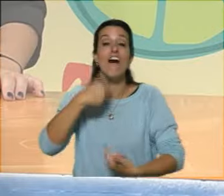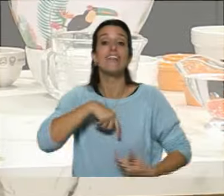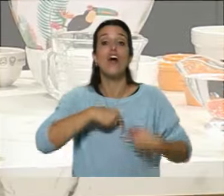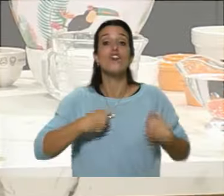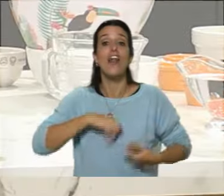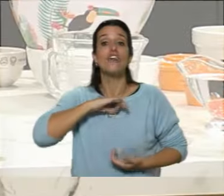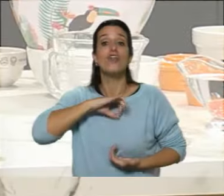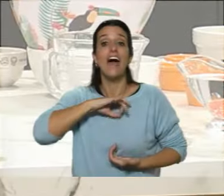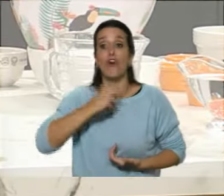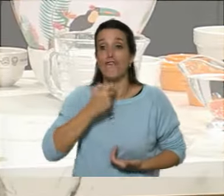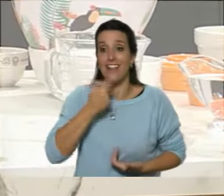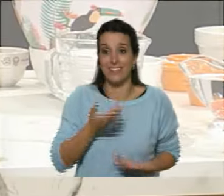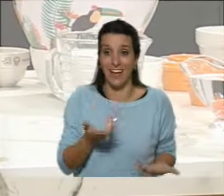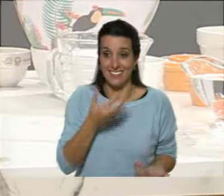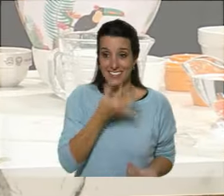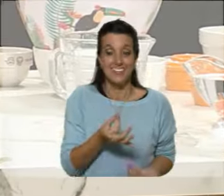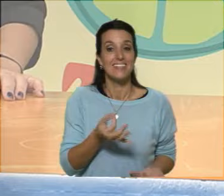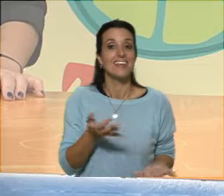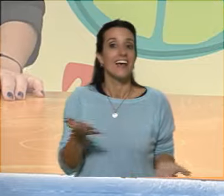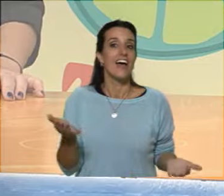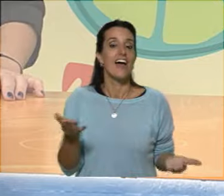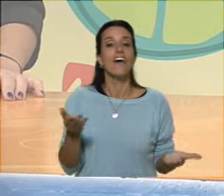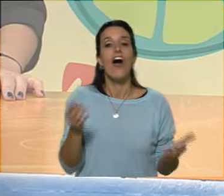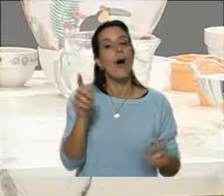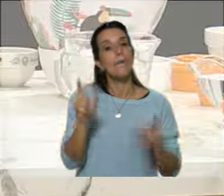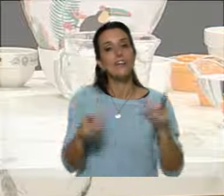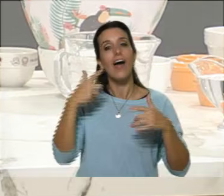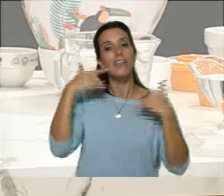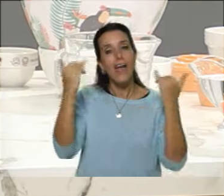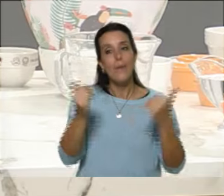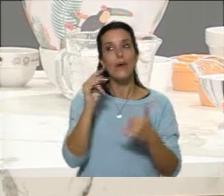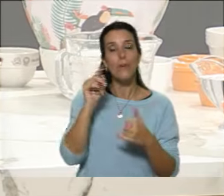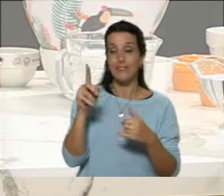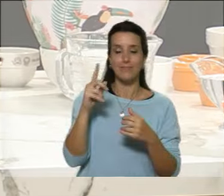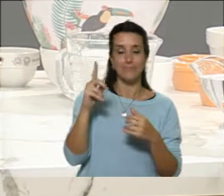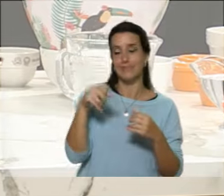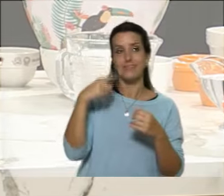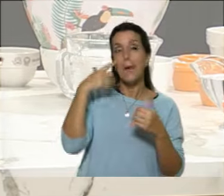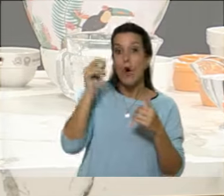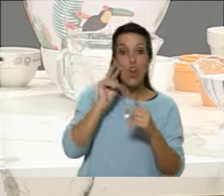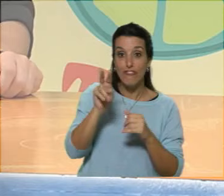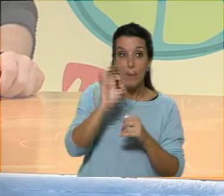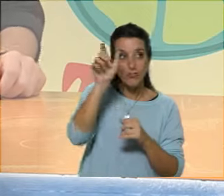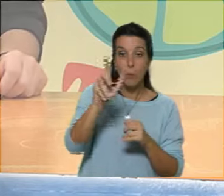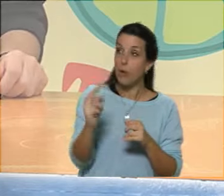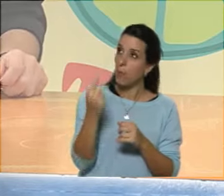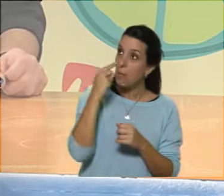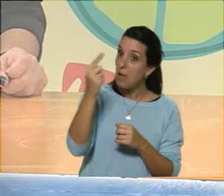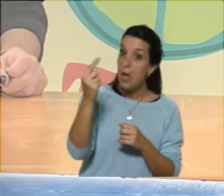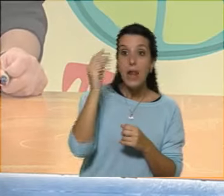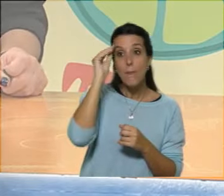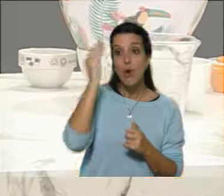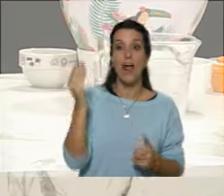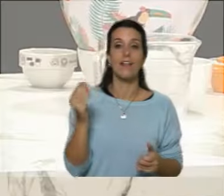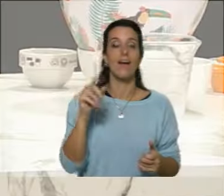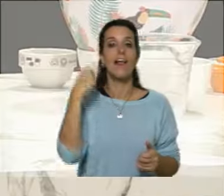repente pasa el tiempo y la ves como súper enamorada. ¿No? Como que claro, vas a la cortina y de repente. Es como... Ay, noches. Mirá, ay,